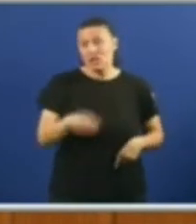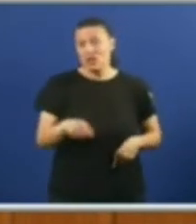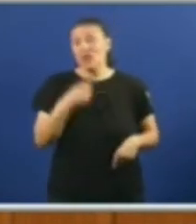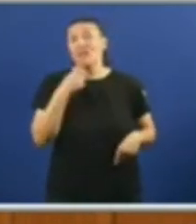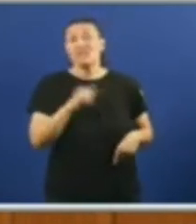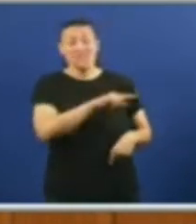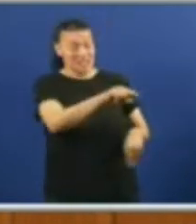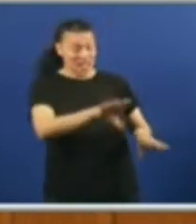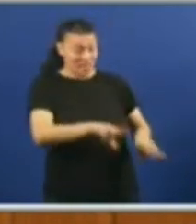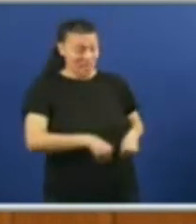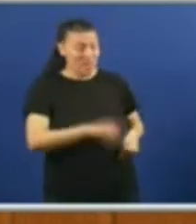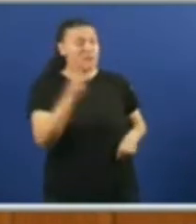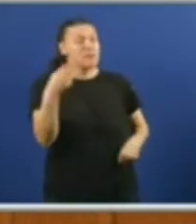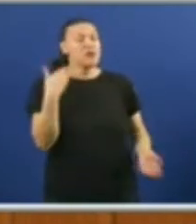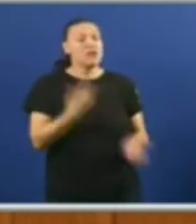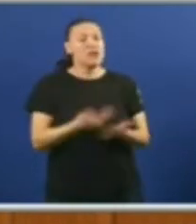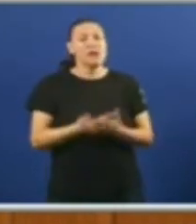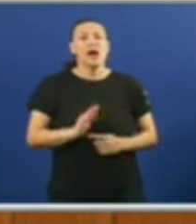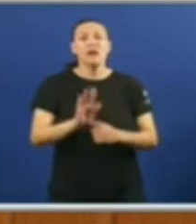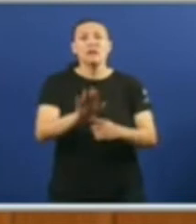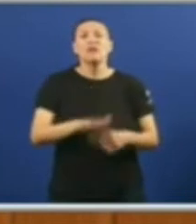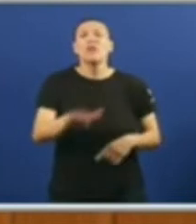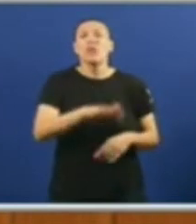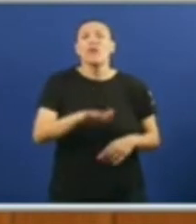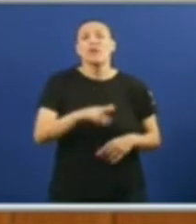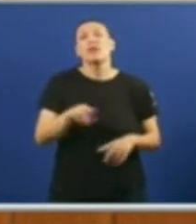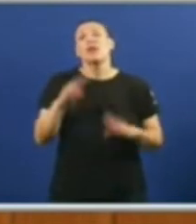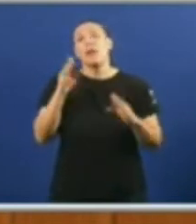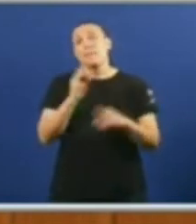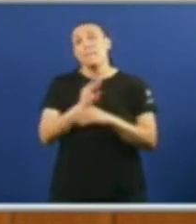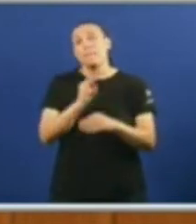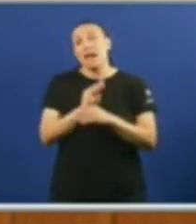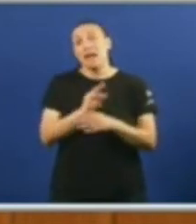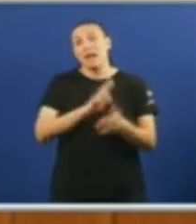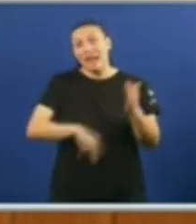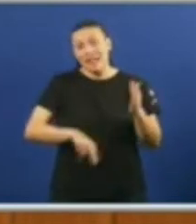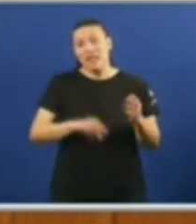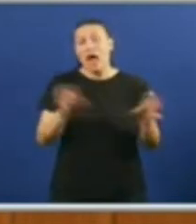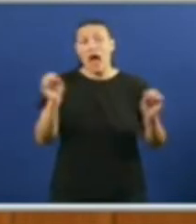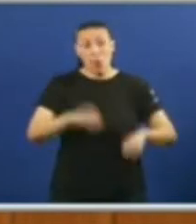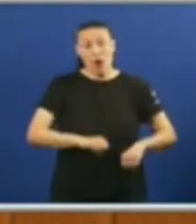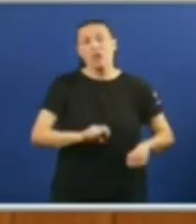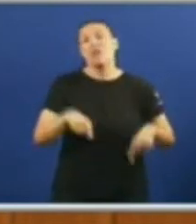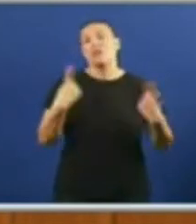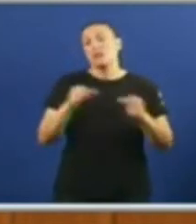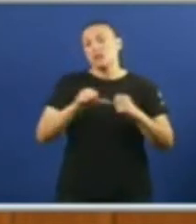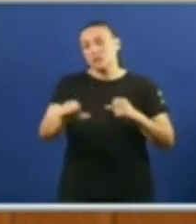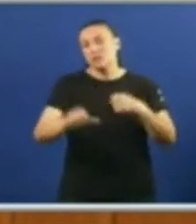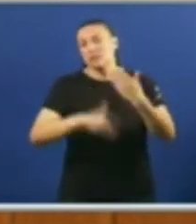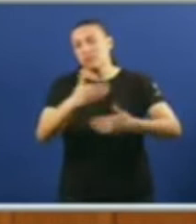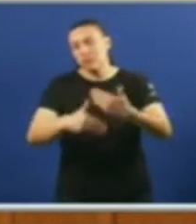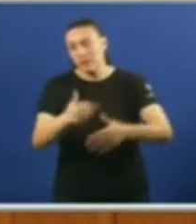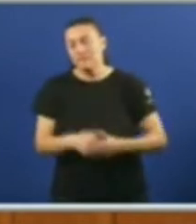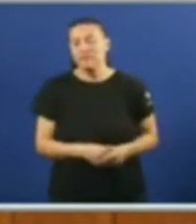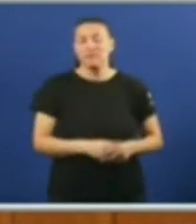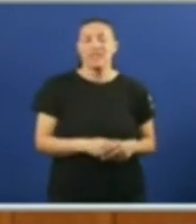vontade onde primeiro se ten que materializar é precisamente no Parlamento galego. Quero tamén